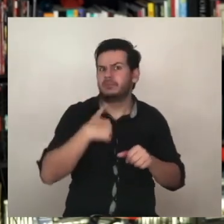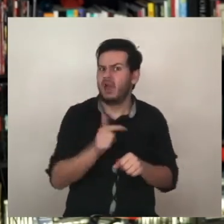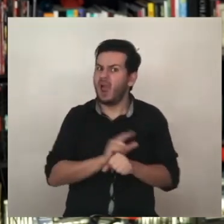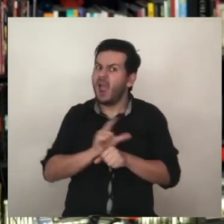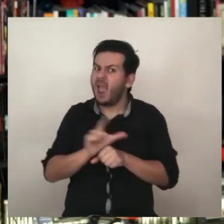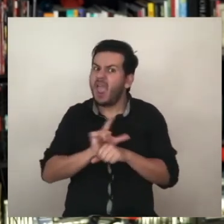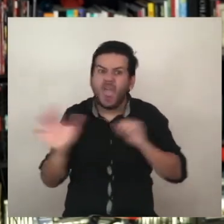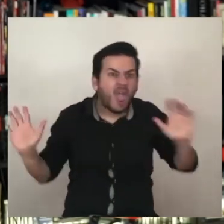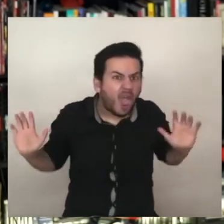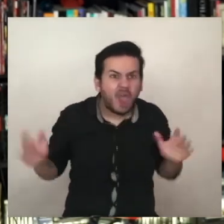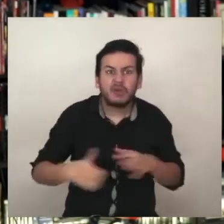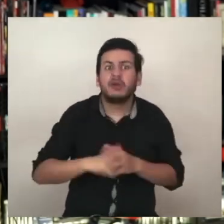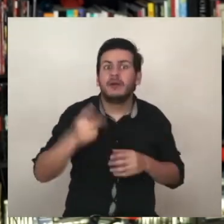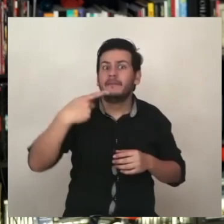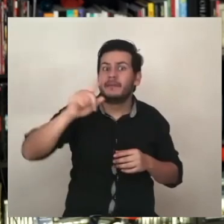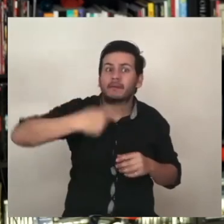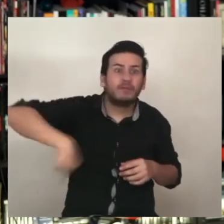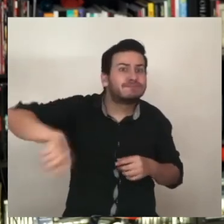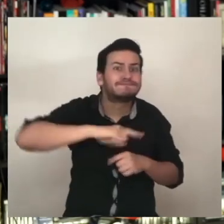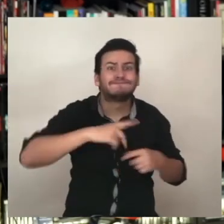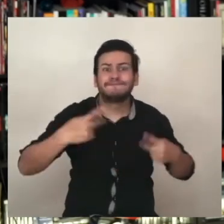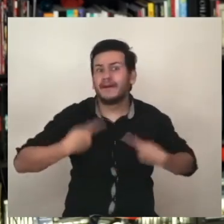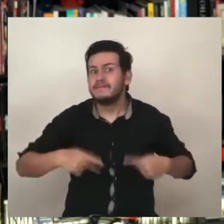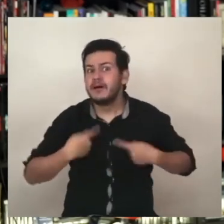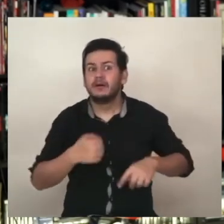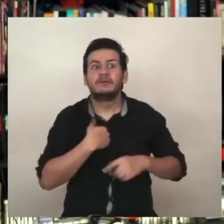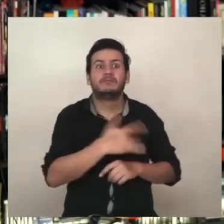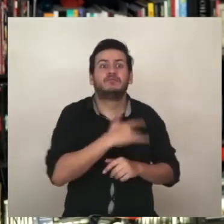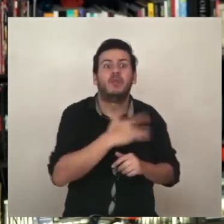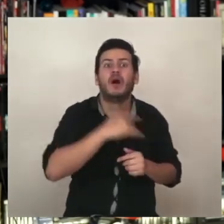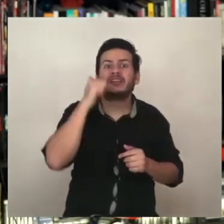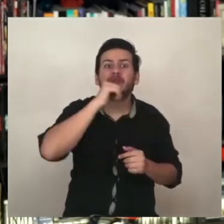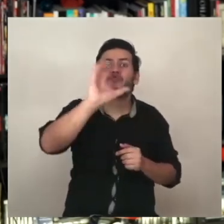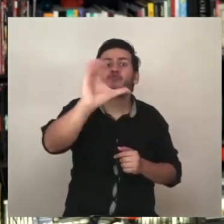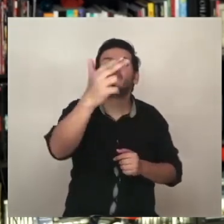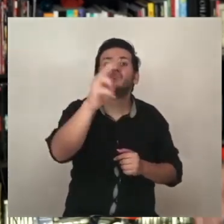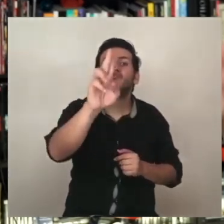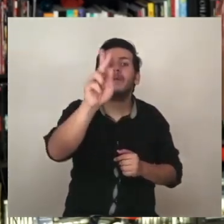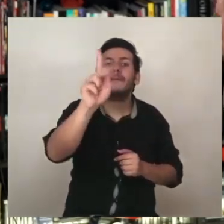en la educación en un mundo donde la gente le tuvo más miedo al chupacabras